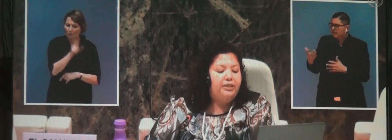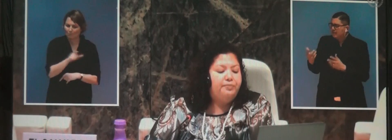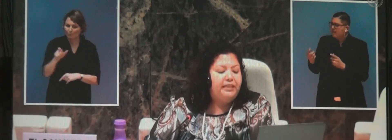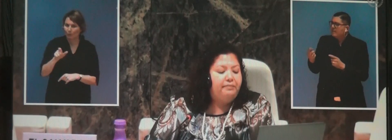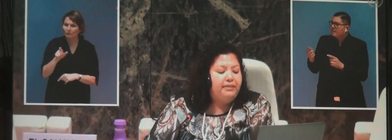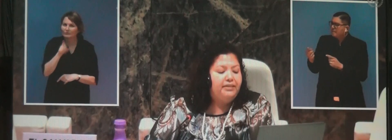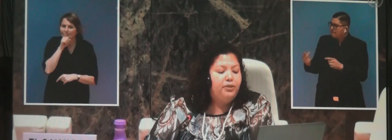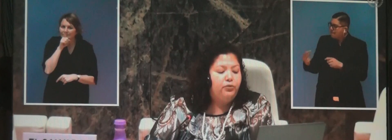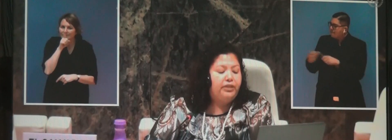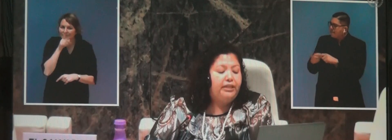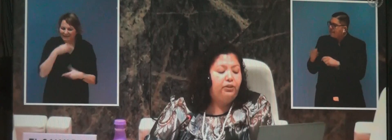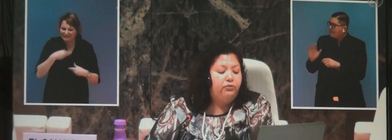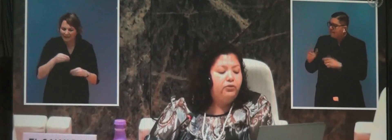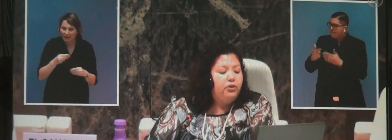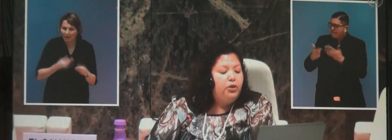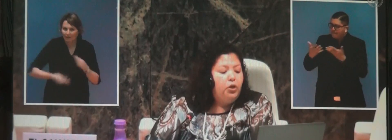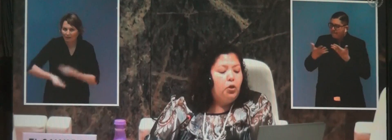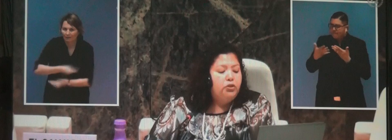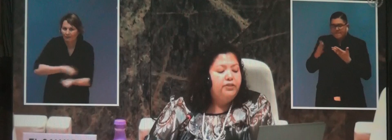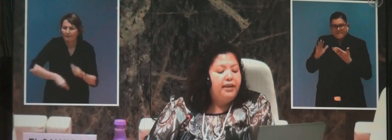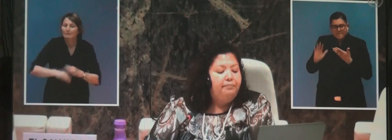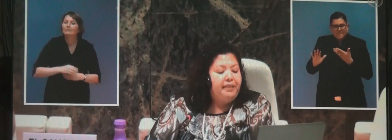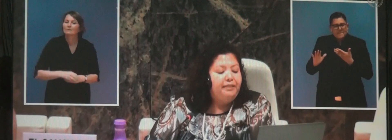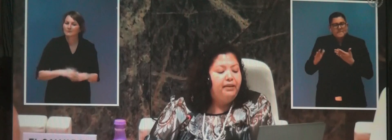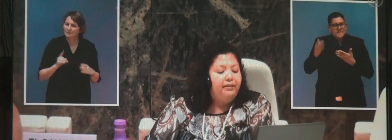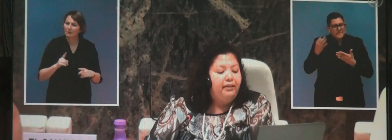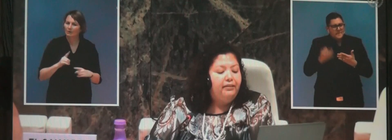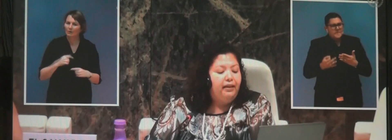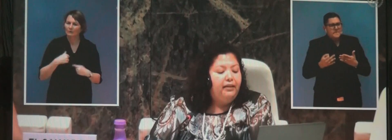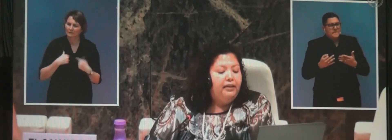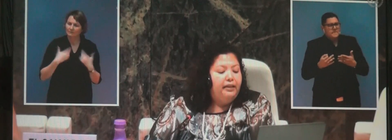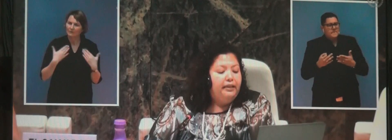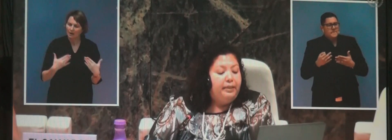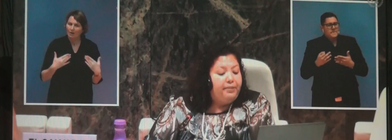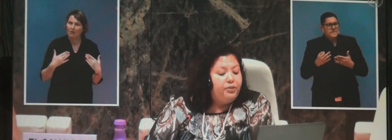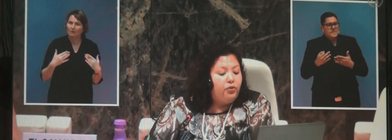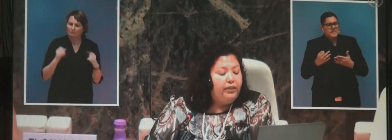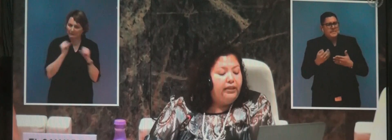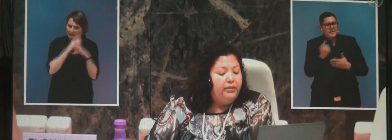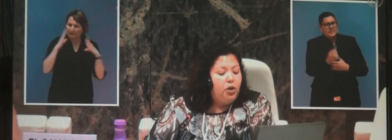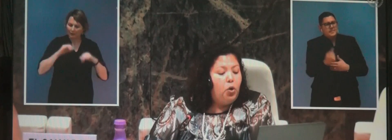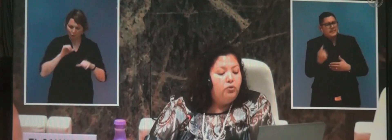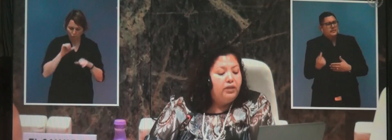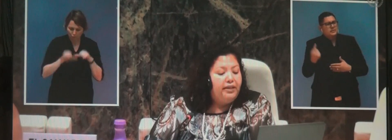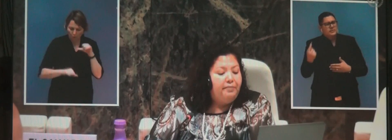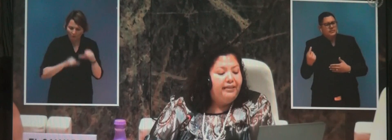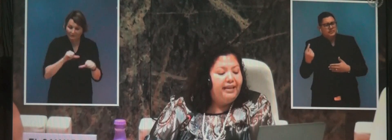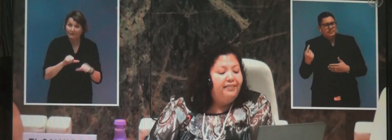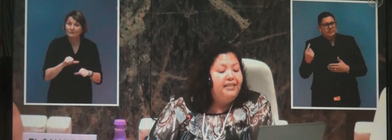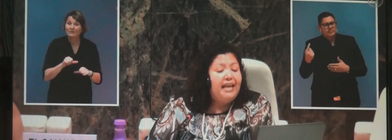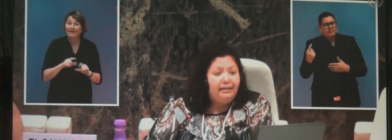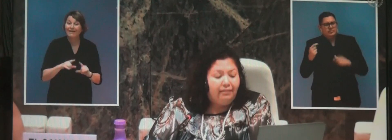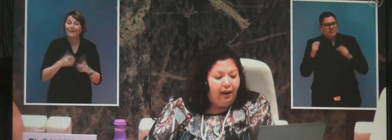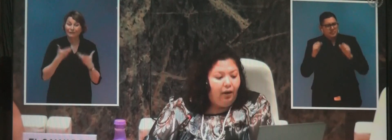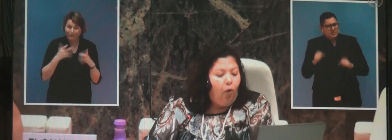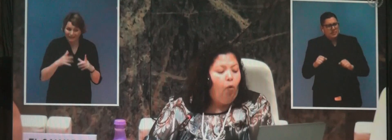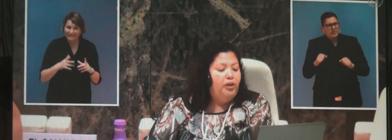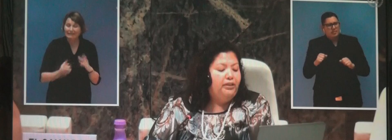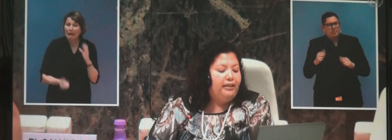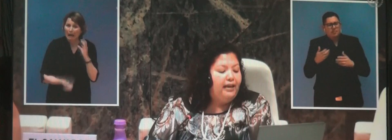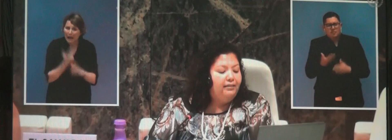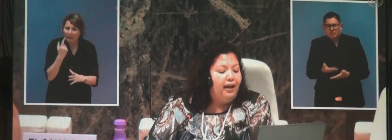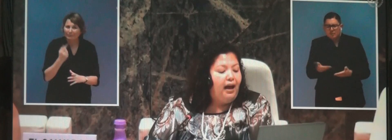derechos a las víctimas de estos delitos. Consideran víctimas de trata de personas los que de manera directa